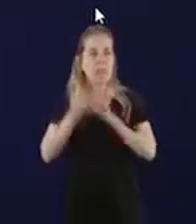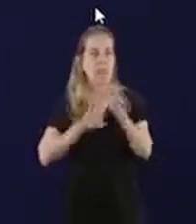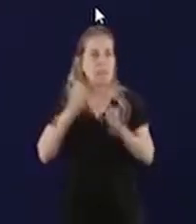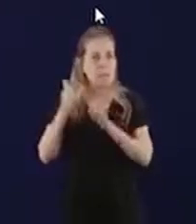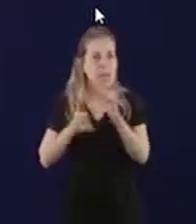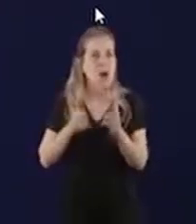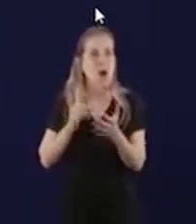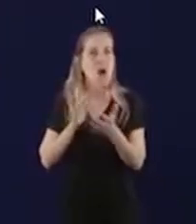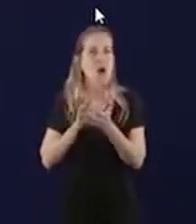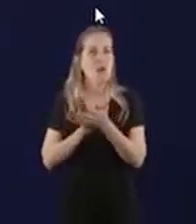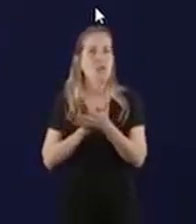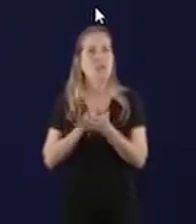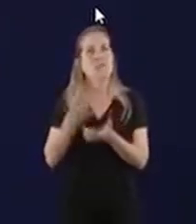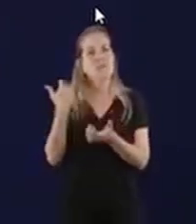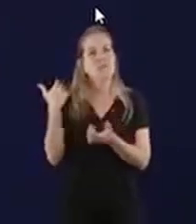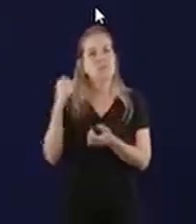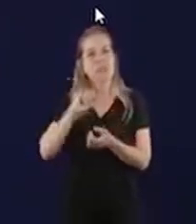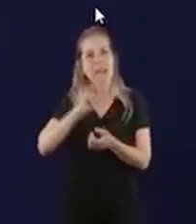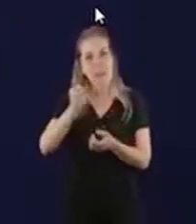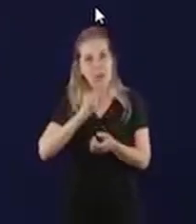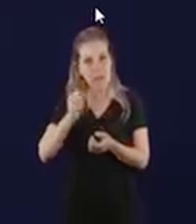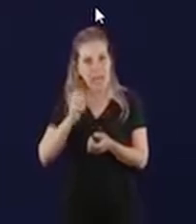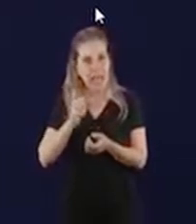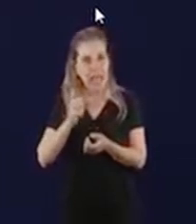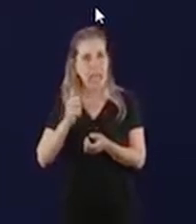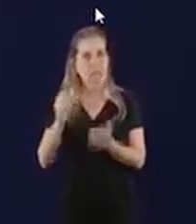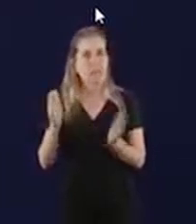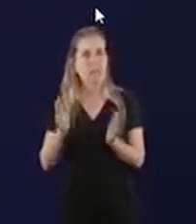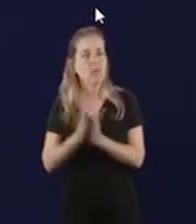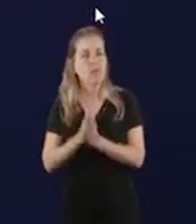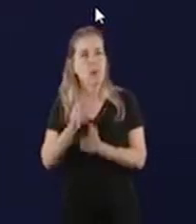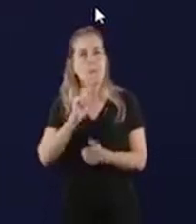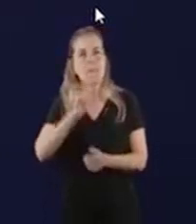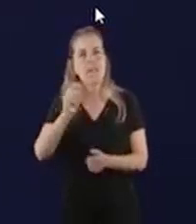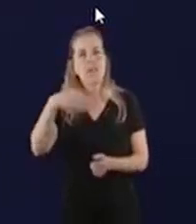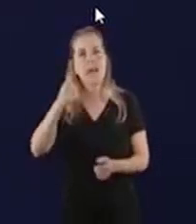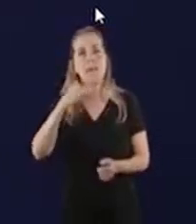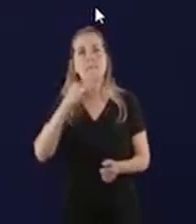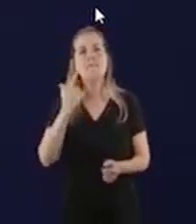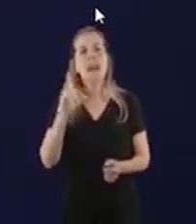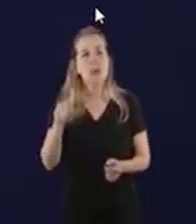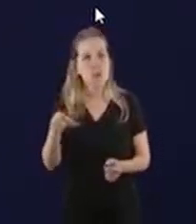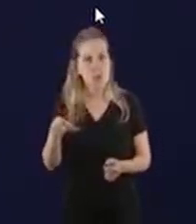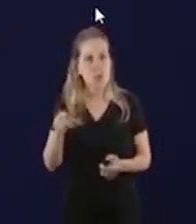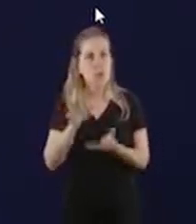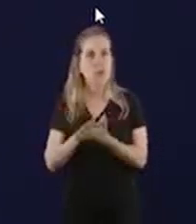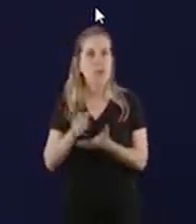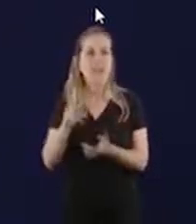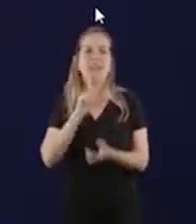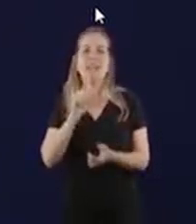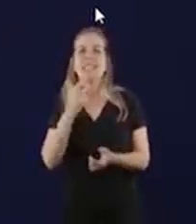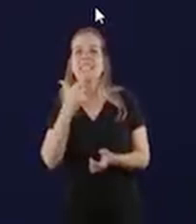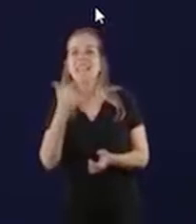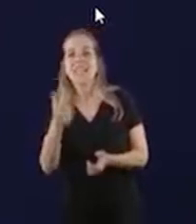menciona en una entrevista con si mal no recuerdo el periodista Luis majul fue Simplemente eso